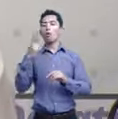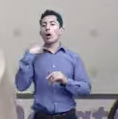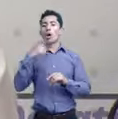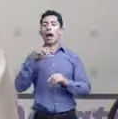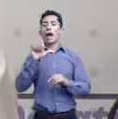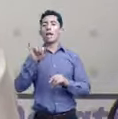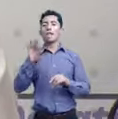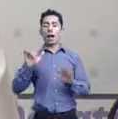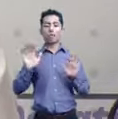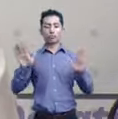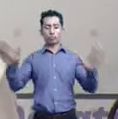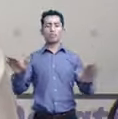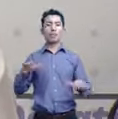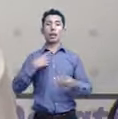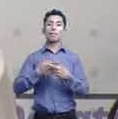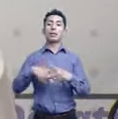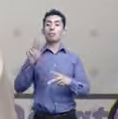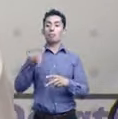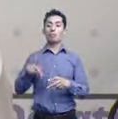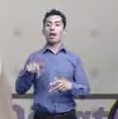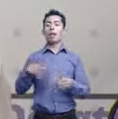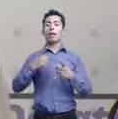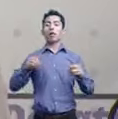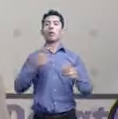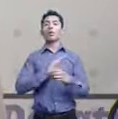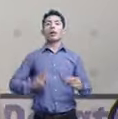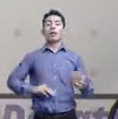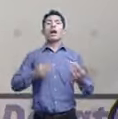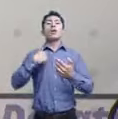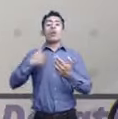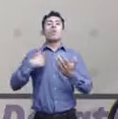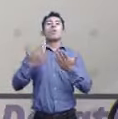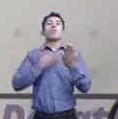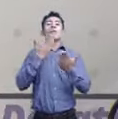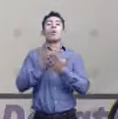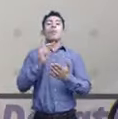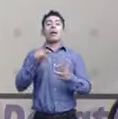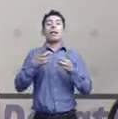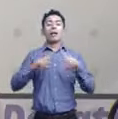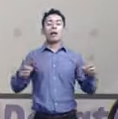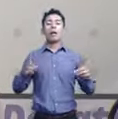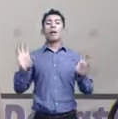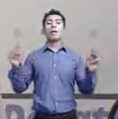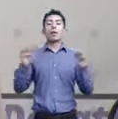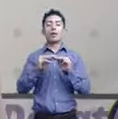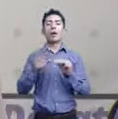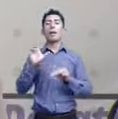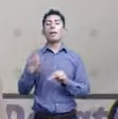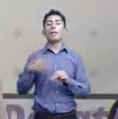del AIFA. Esto será el inicio del Plan de Desarrollo Municipal que hoy propongo, el Plan de Desarrollo Mixquiahuala